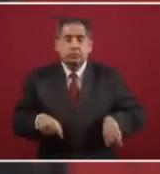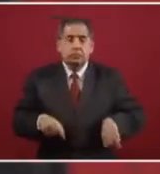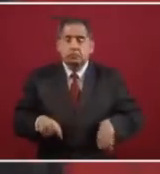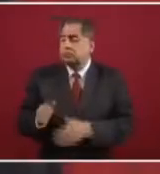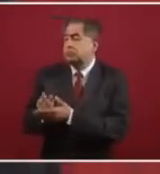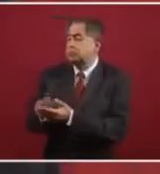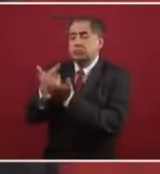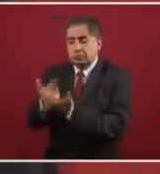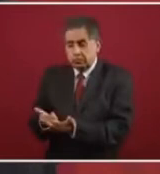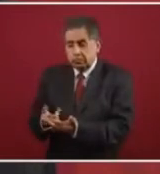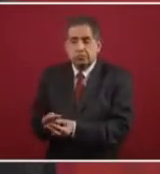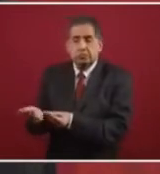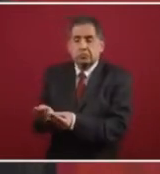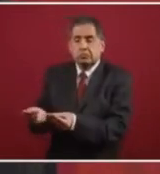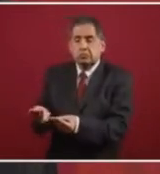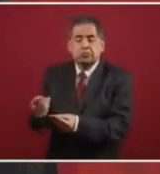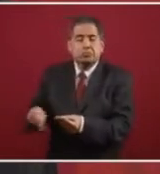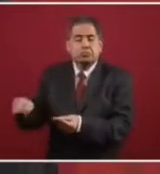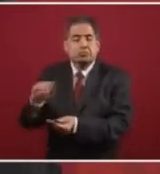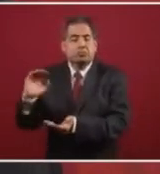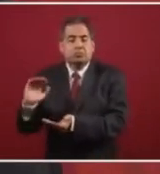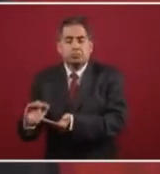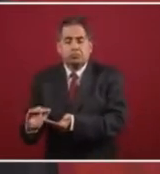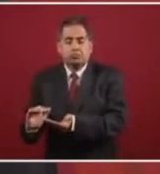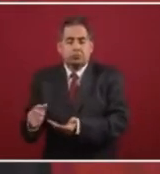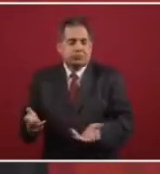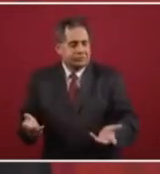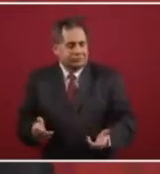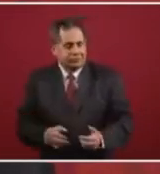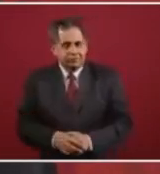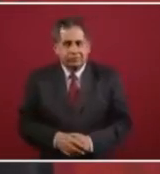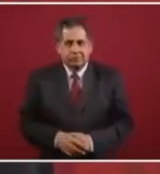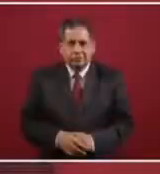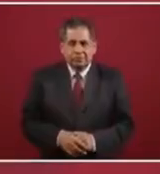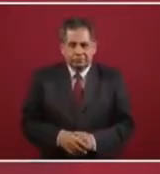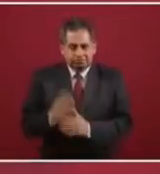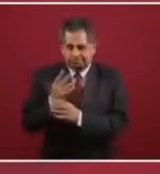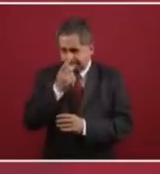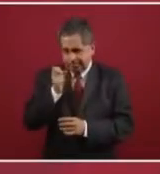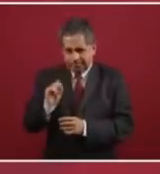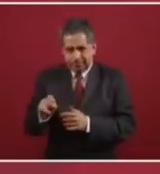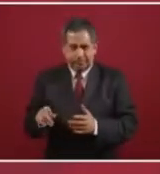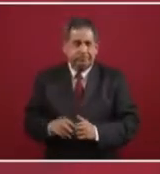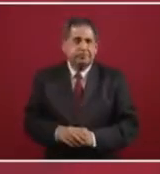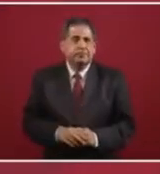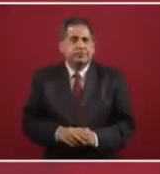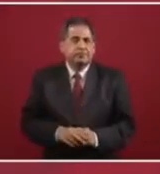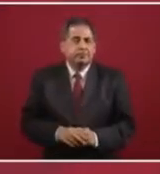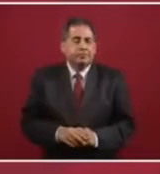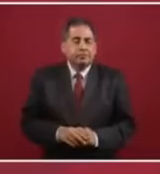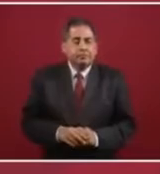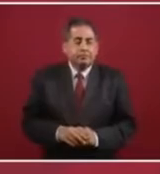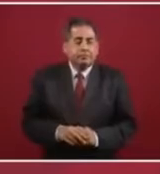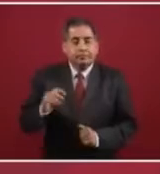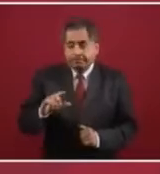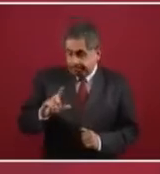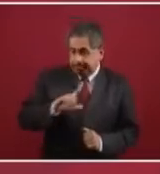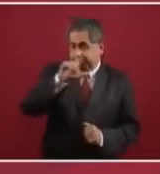se iba menoscabando. Cierro la cita, las comillas de la cita.